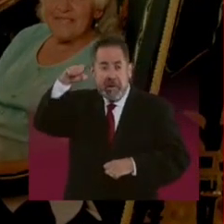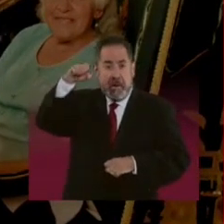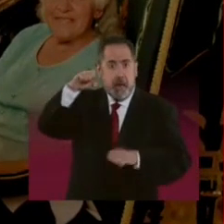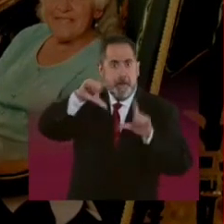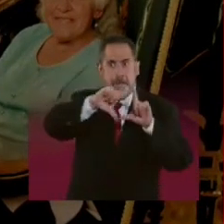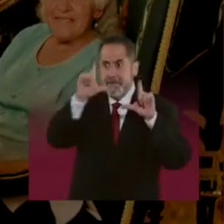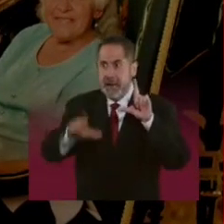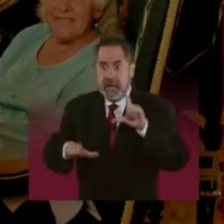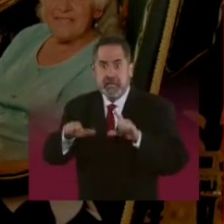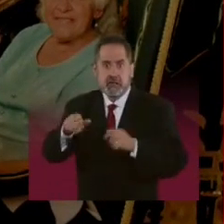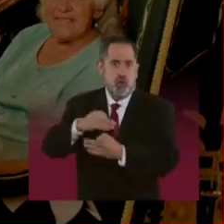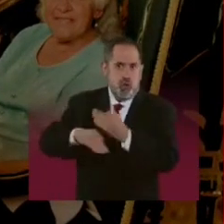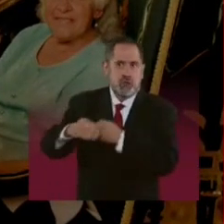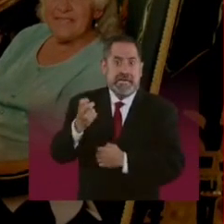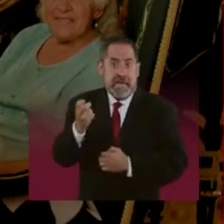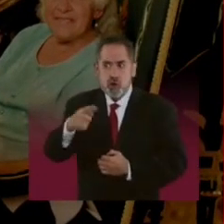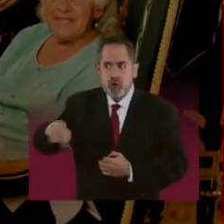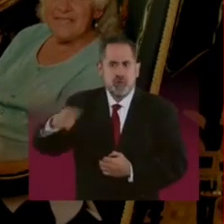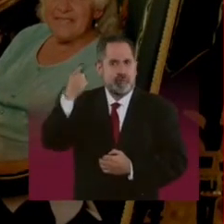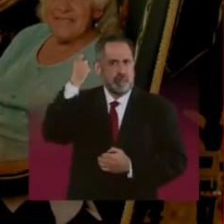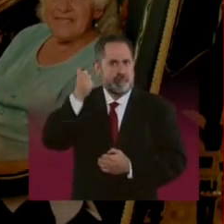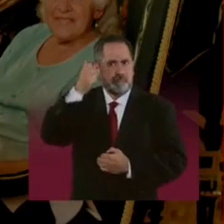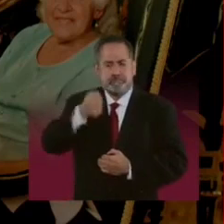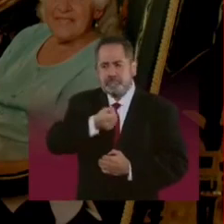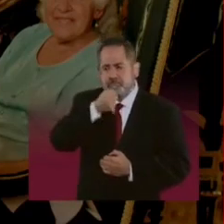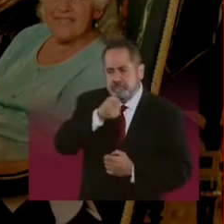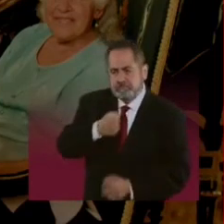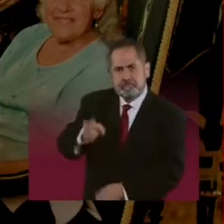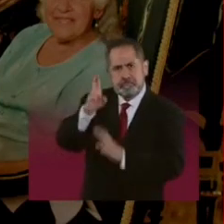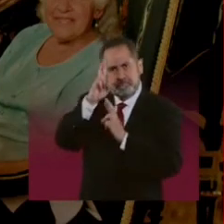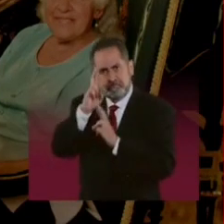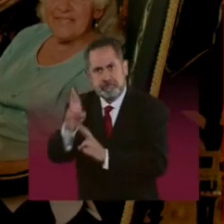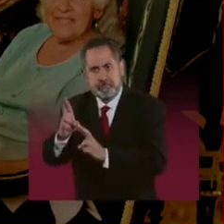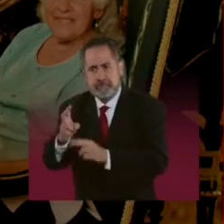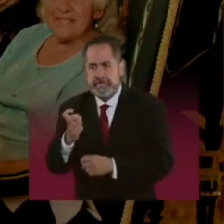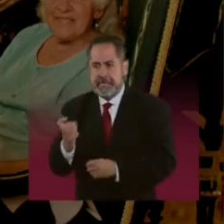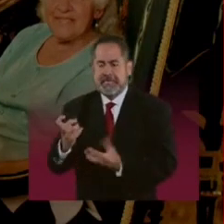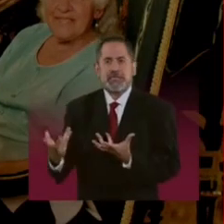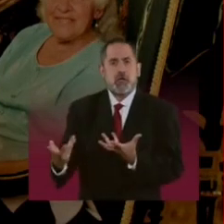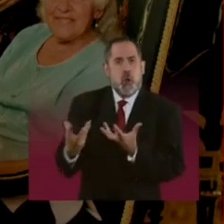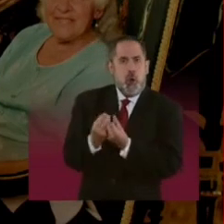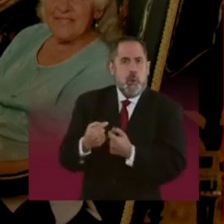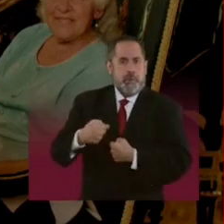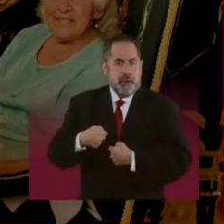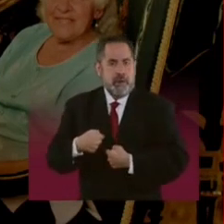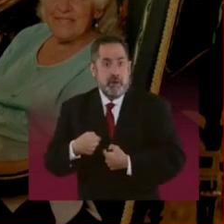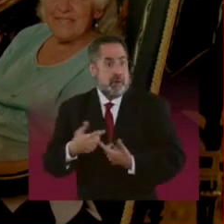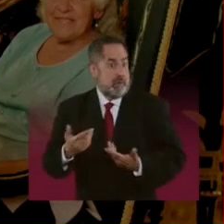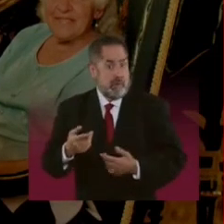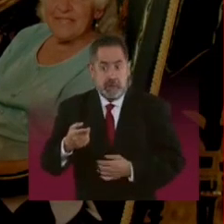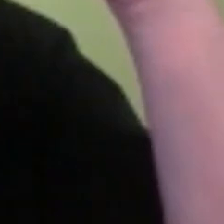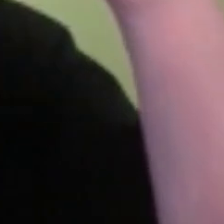presidente de la República, porque Andrés Manuel López Obrador de entrada cumplió su compromiso de